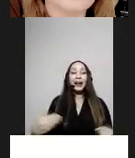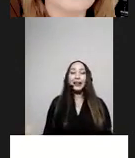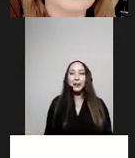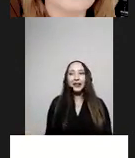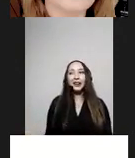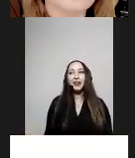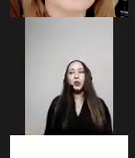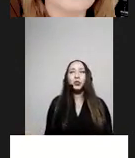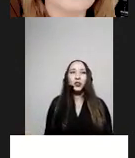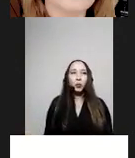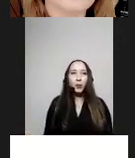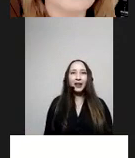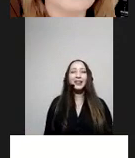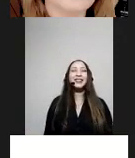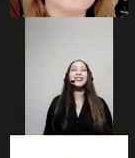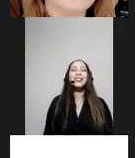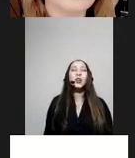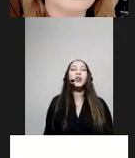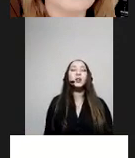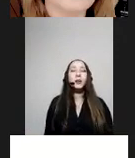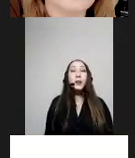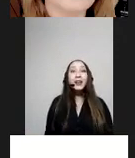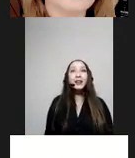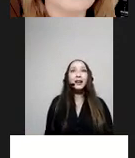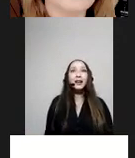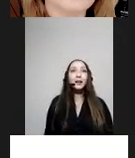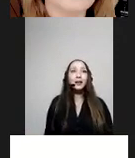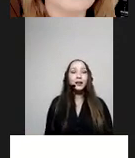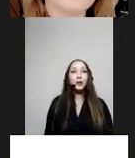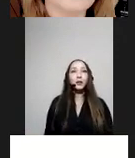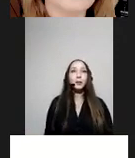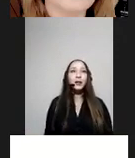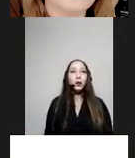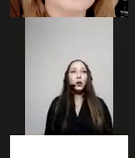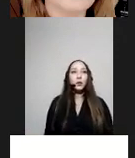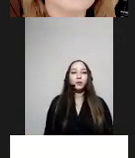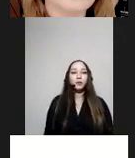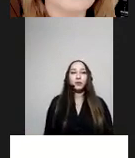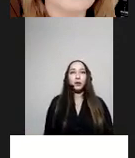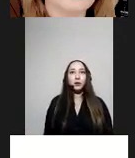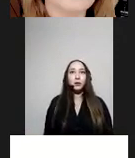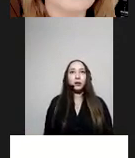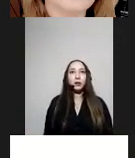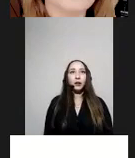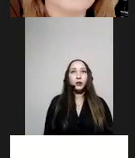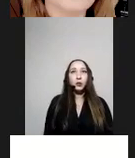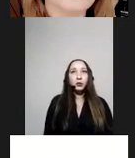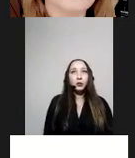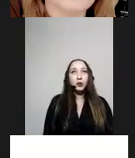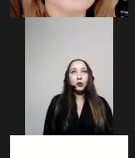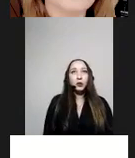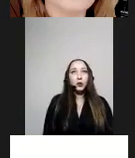Al caminar, cómo siento mis pies, qué sensaciones me vienen a la mente cuando camino, cuando